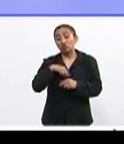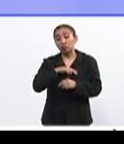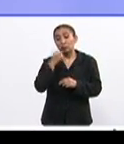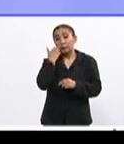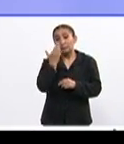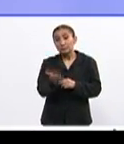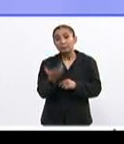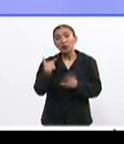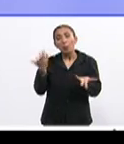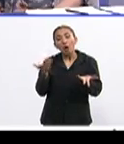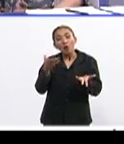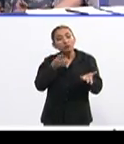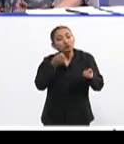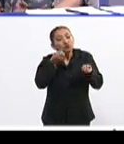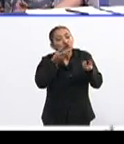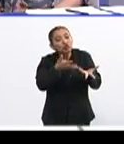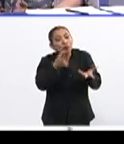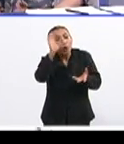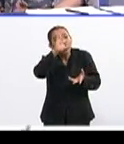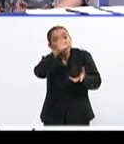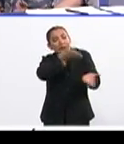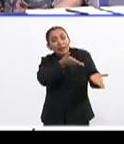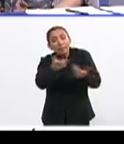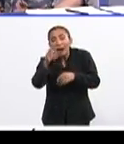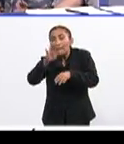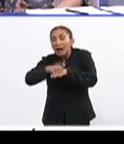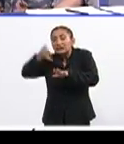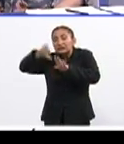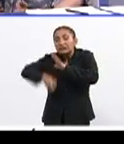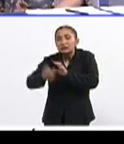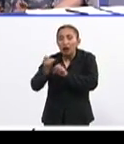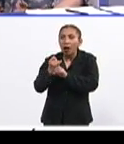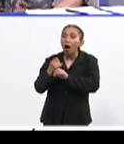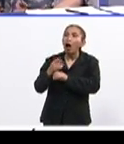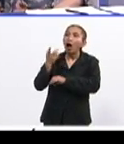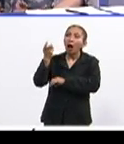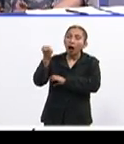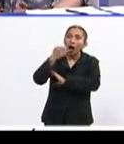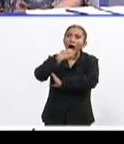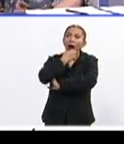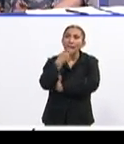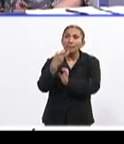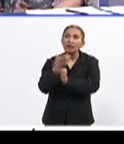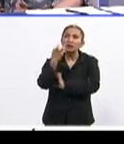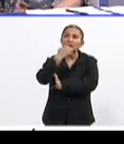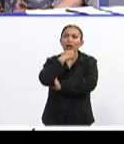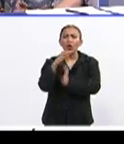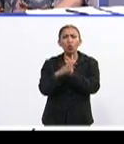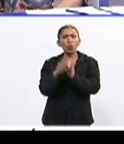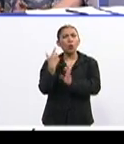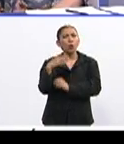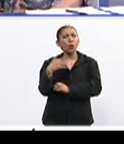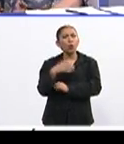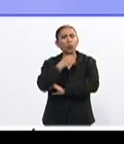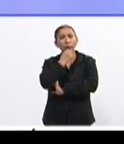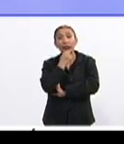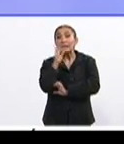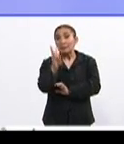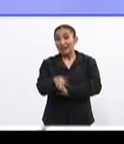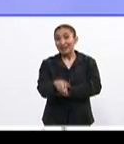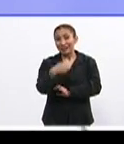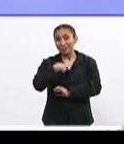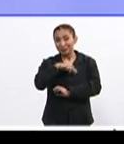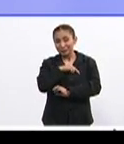lo que queremos es meterle esa curiosidad para seguir investigando, para decir, por eso suceden las cosas, ¿no? Y en